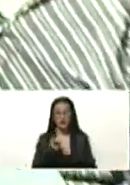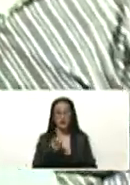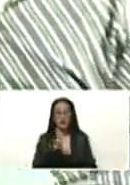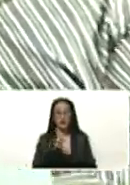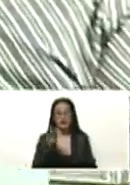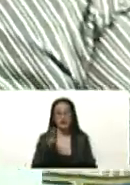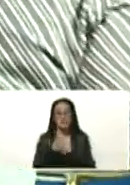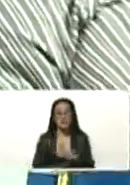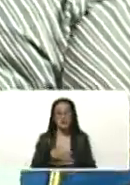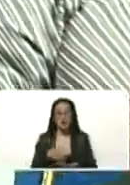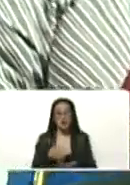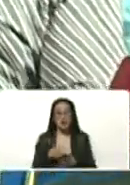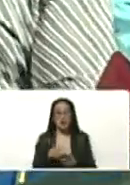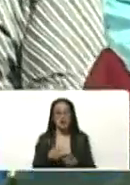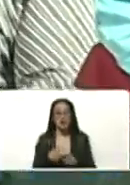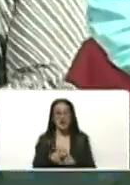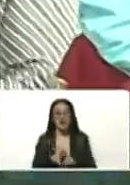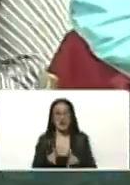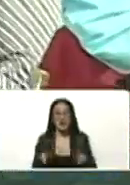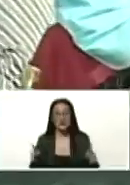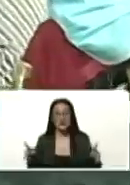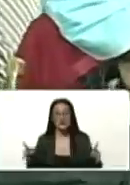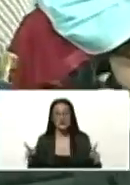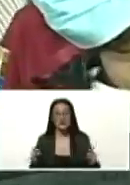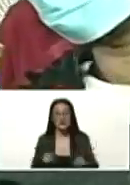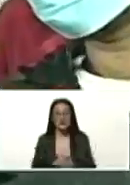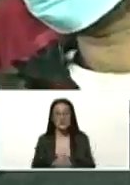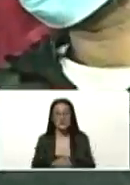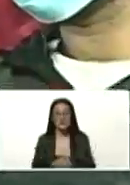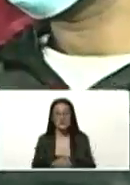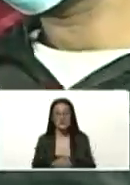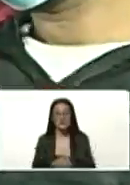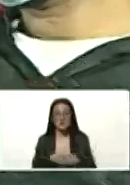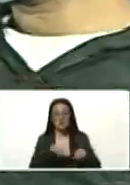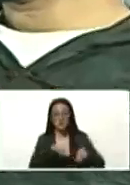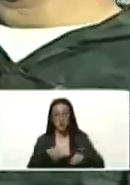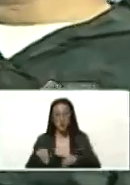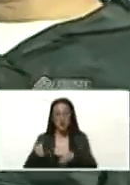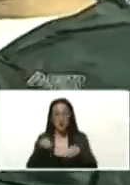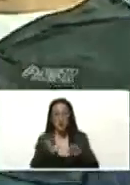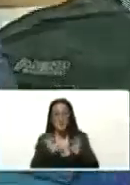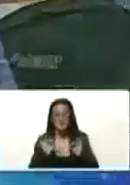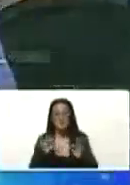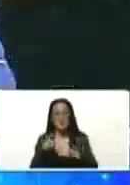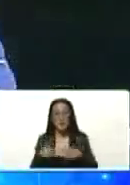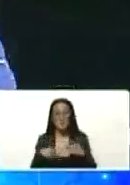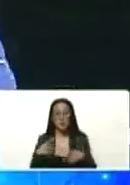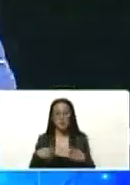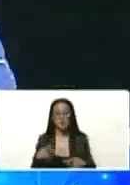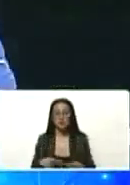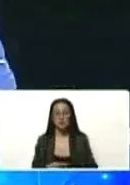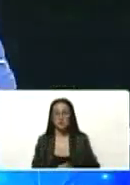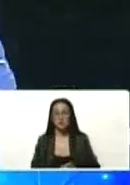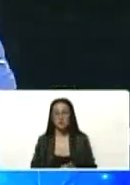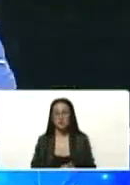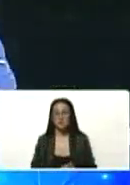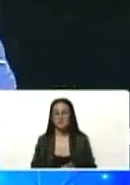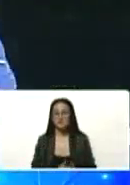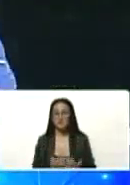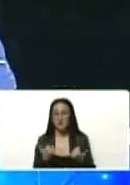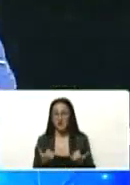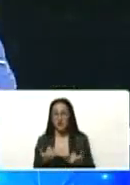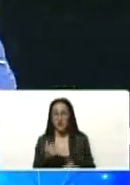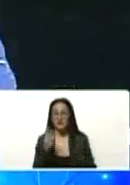33 millones de hectáreas de suelo especial para producir. Hoy por hoy